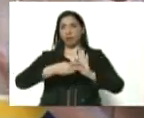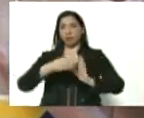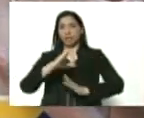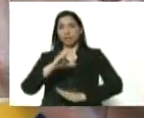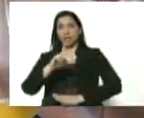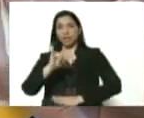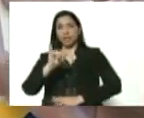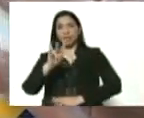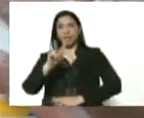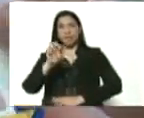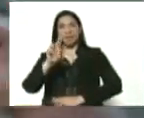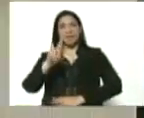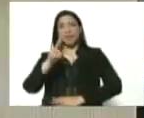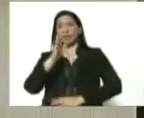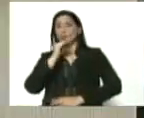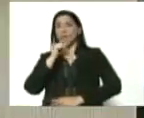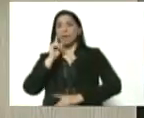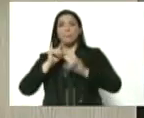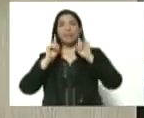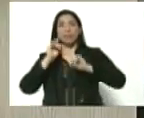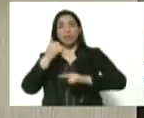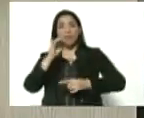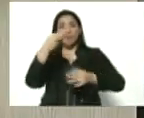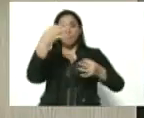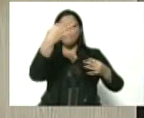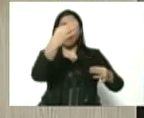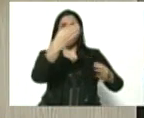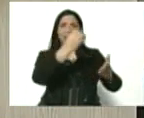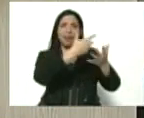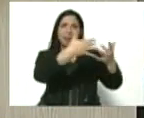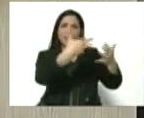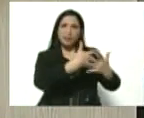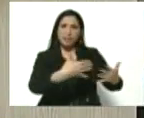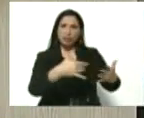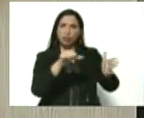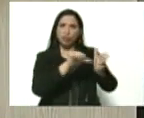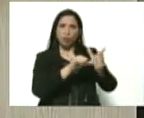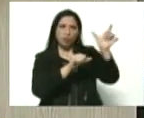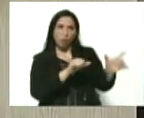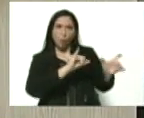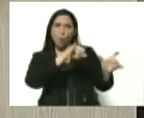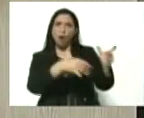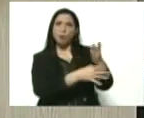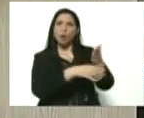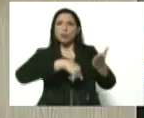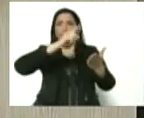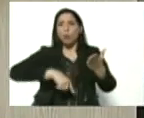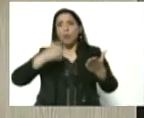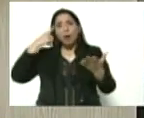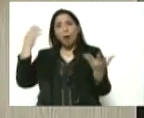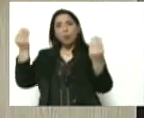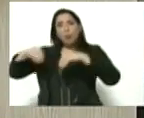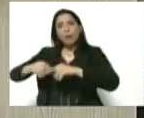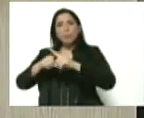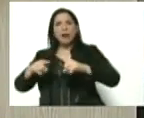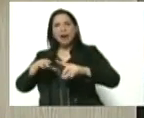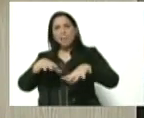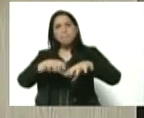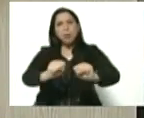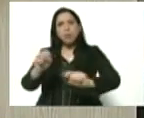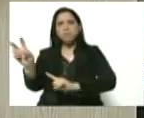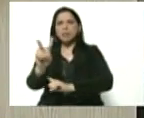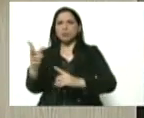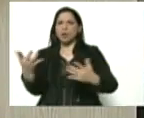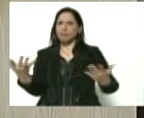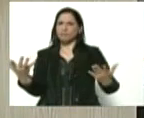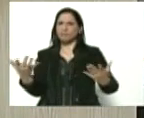Cordones no estaba mintiendo. Que había un papel escrito, es decir, Guaidó firmó un contrato para la invasión de Venezuela.